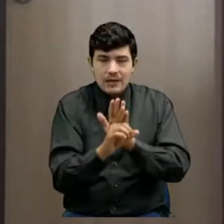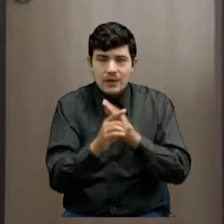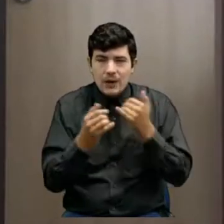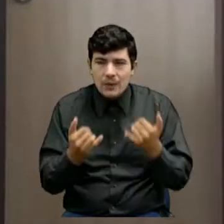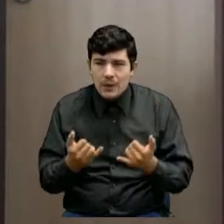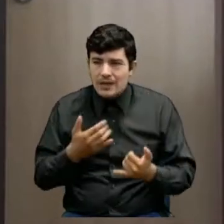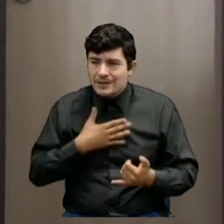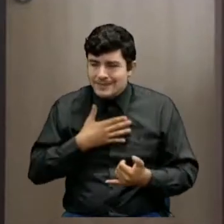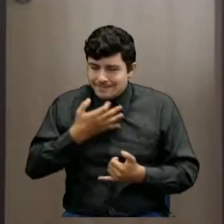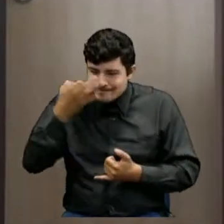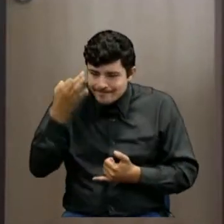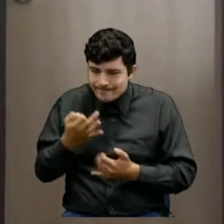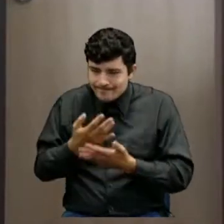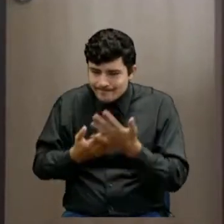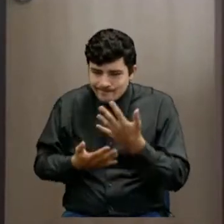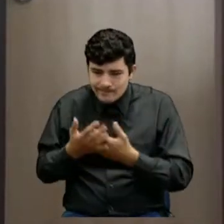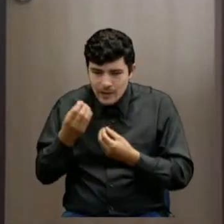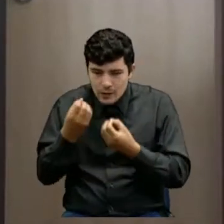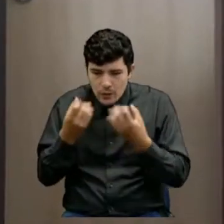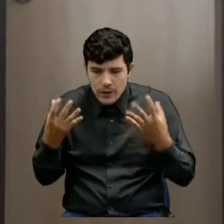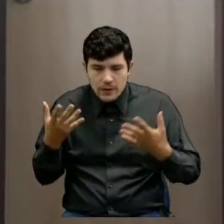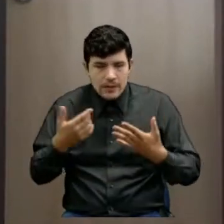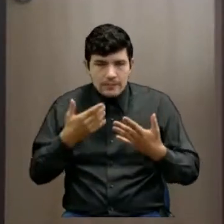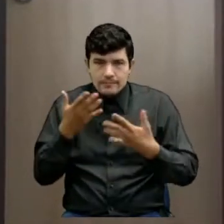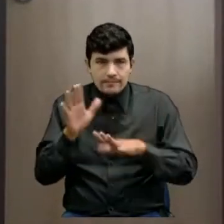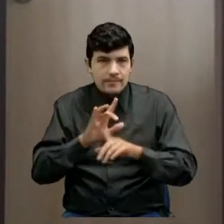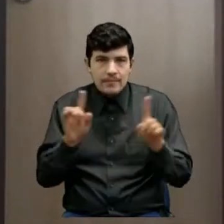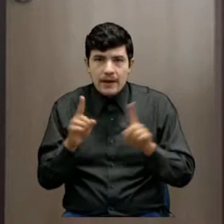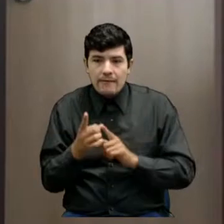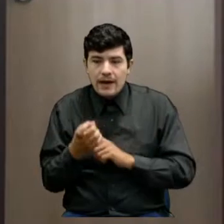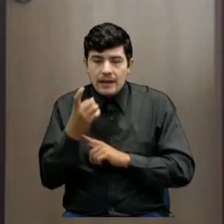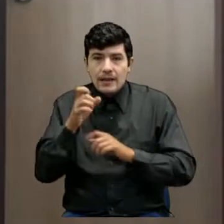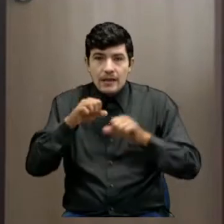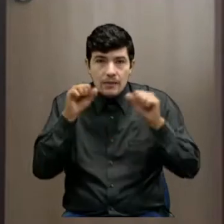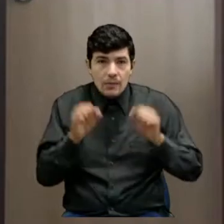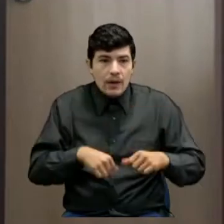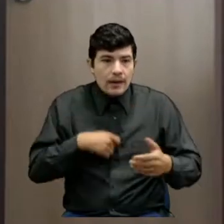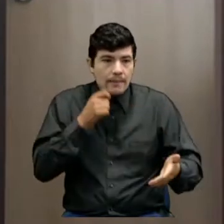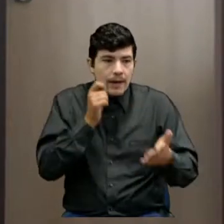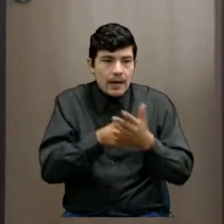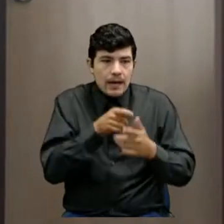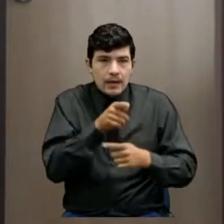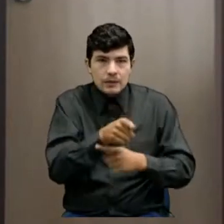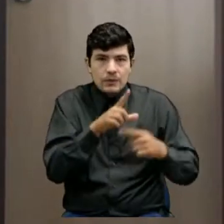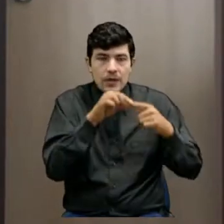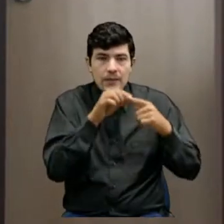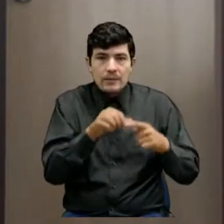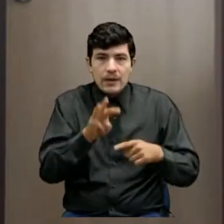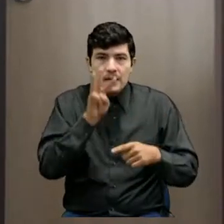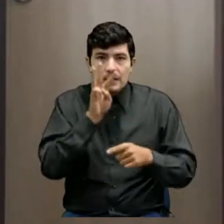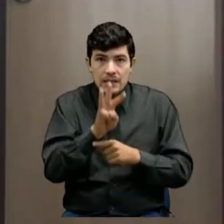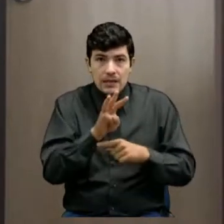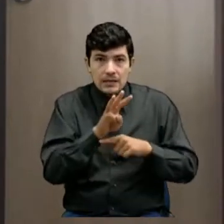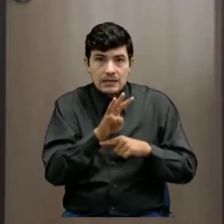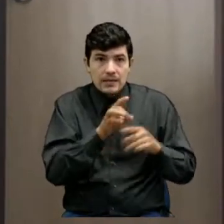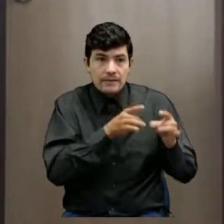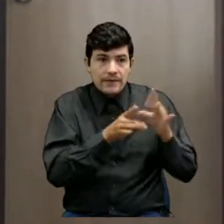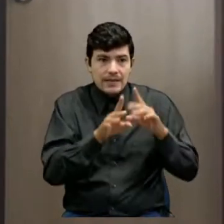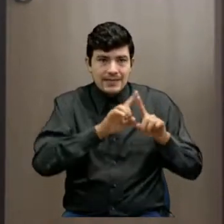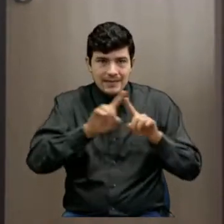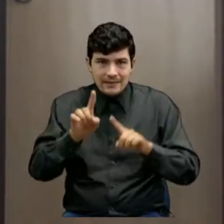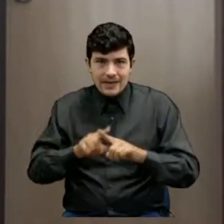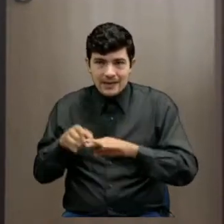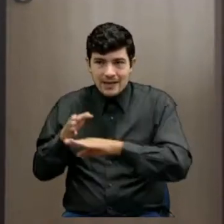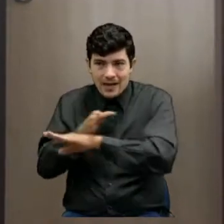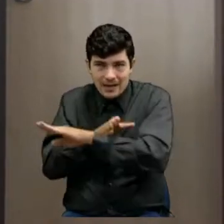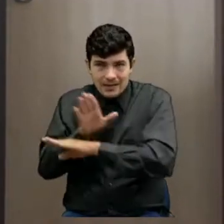tengo ahorita a la mano el número, que permitía pagar la prima en tres instalamientos, como decía la